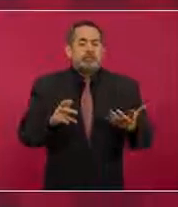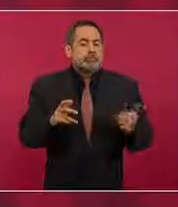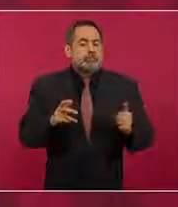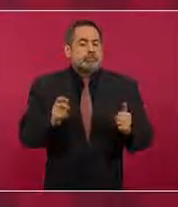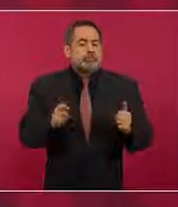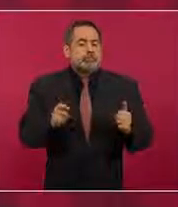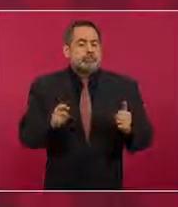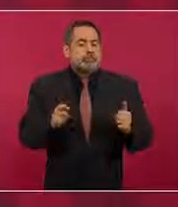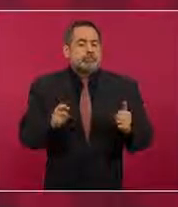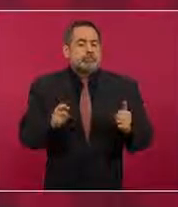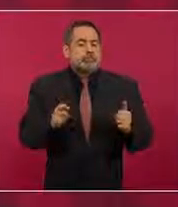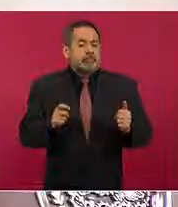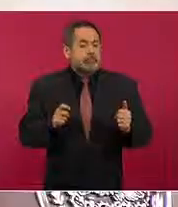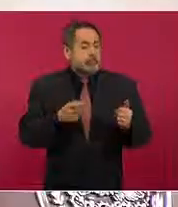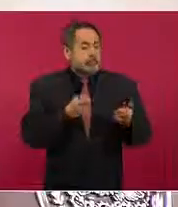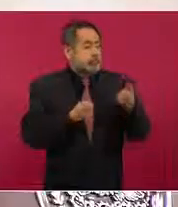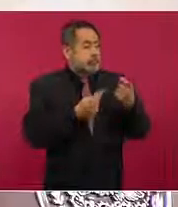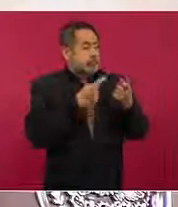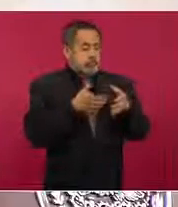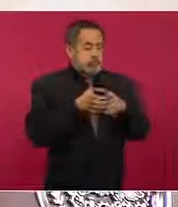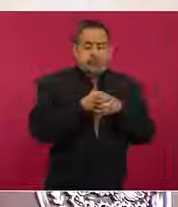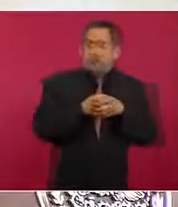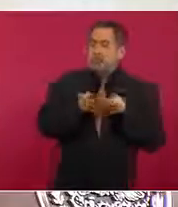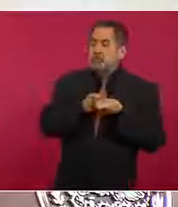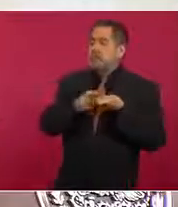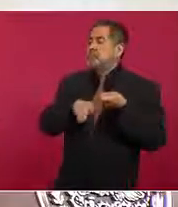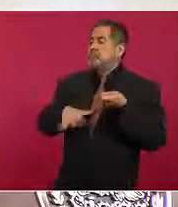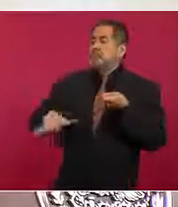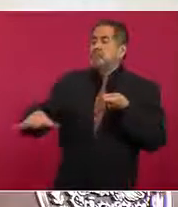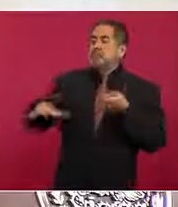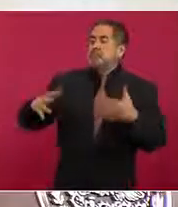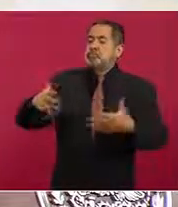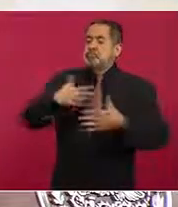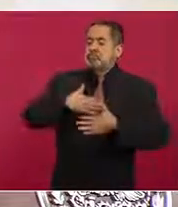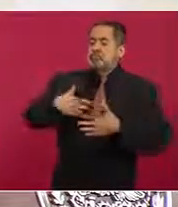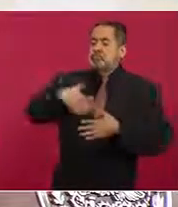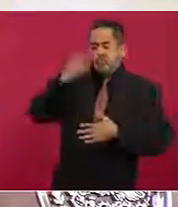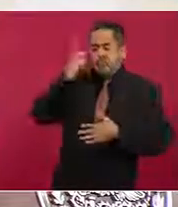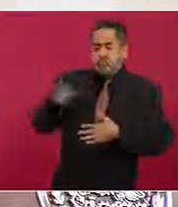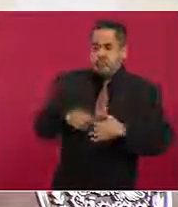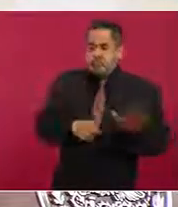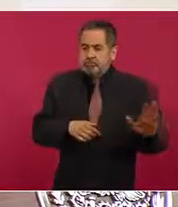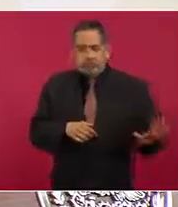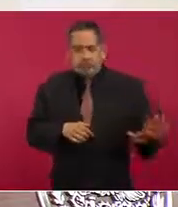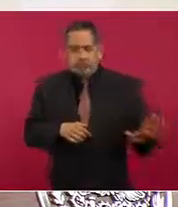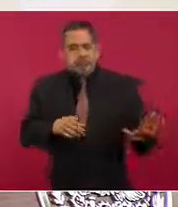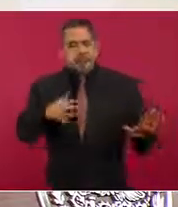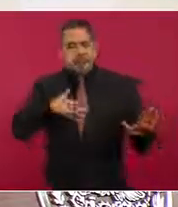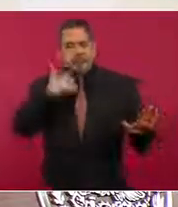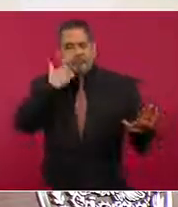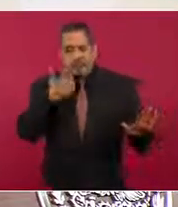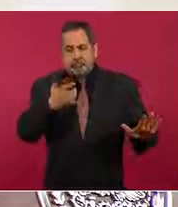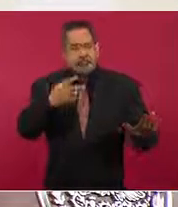sea de unos cuantos. Queremos que México sea de todos,